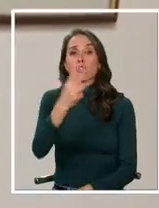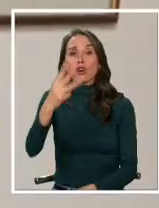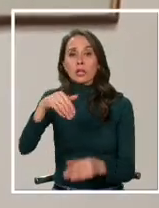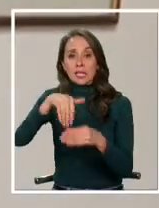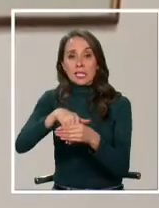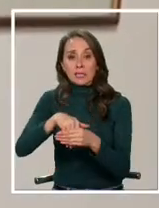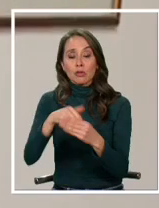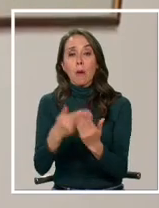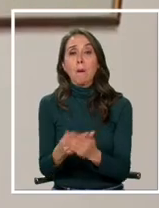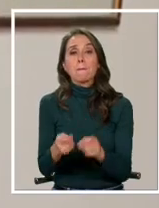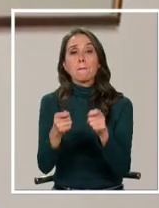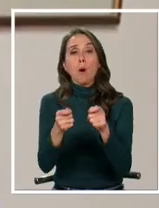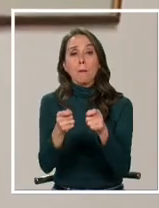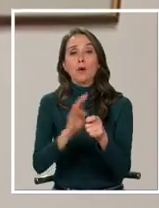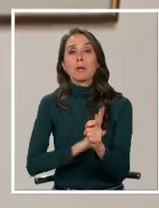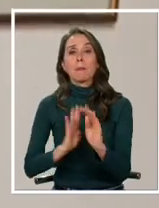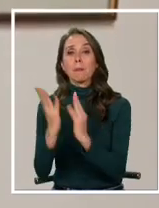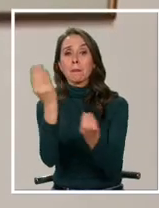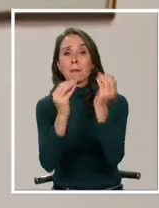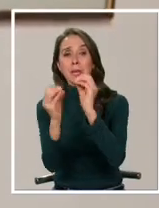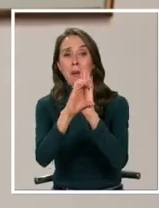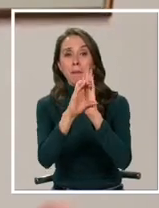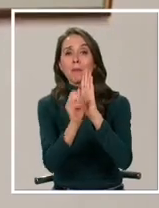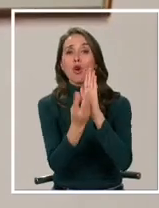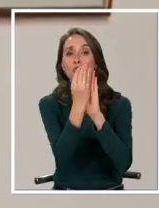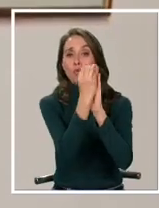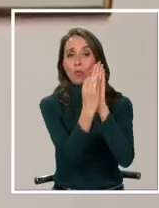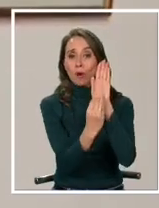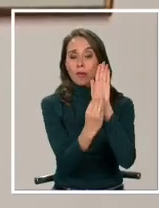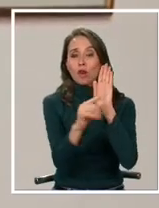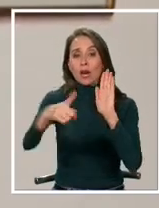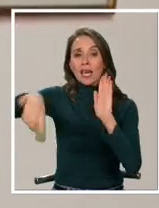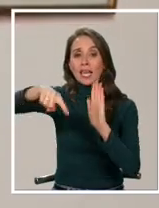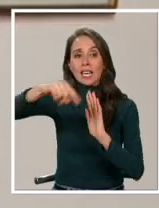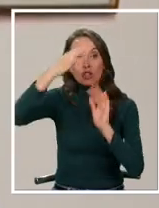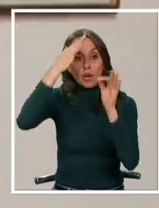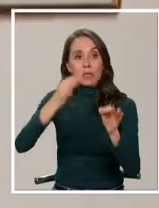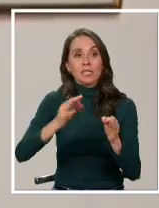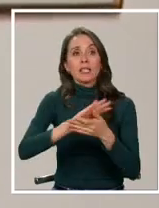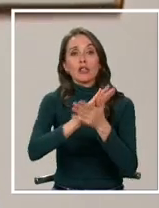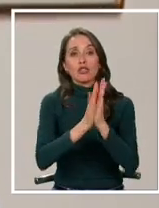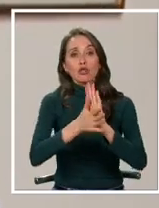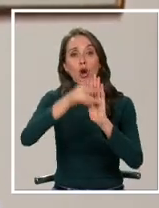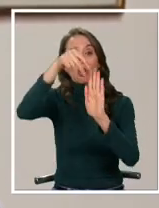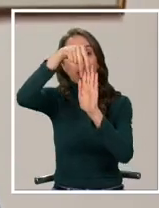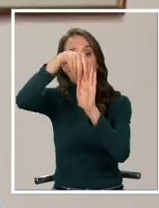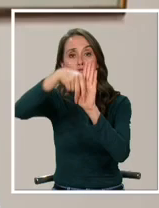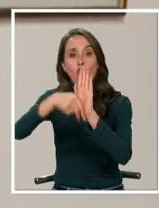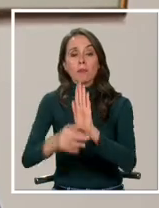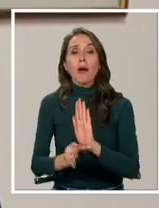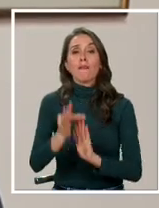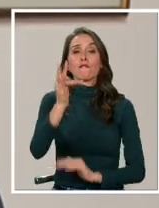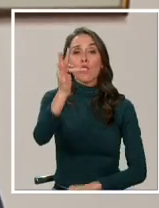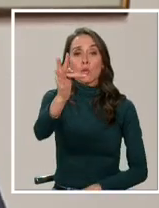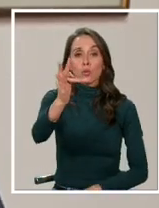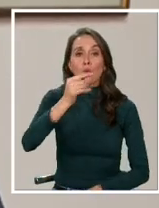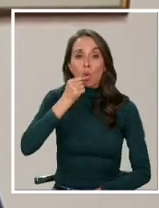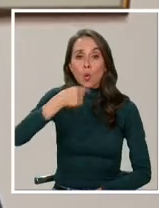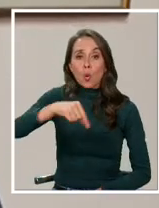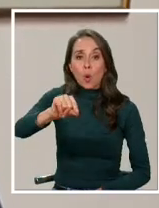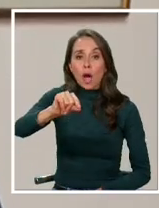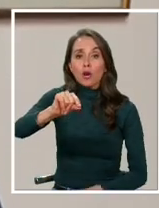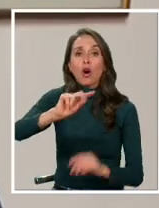el nuevo texto de los constituyentes es que mientras ellos lo decidan todas las normas en el futuro próximo